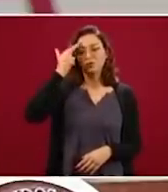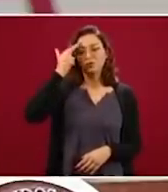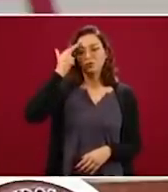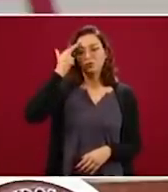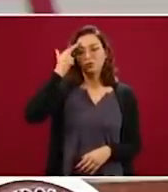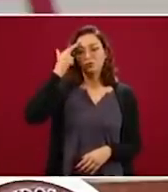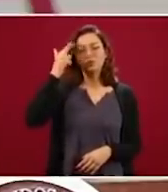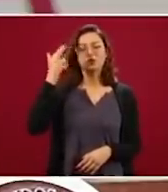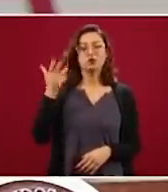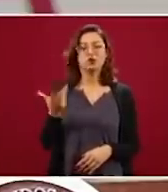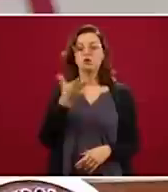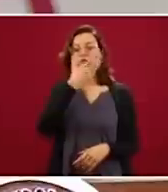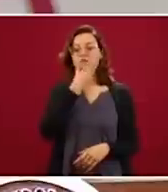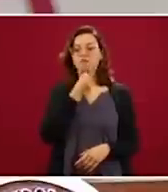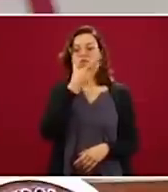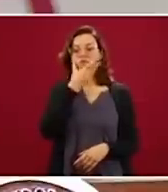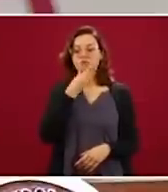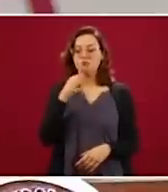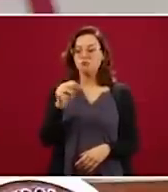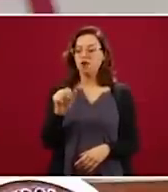lo que decía Madero,